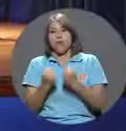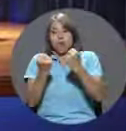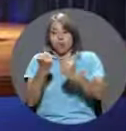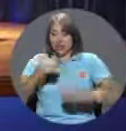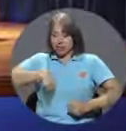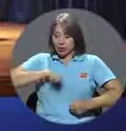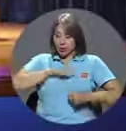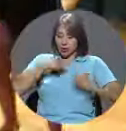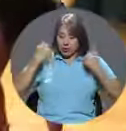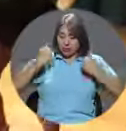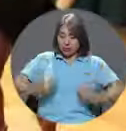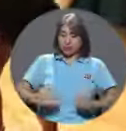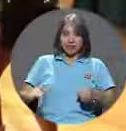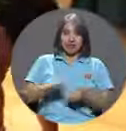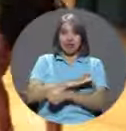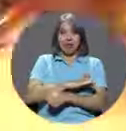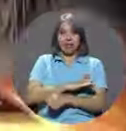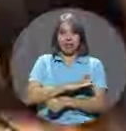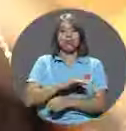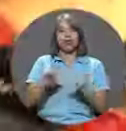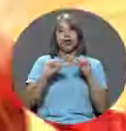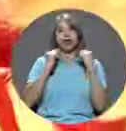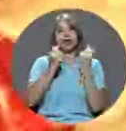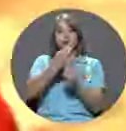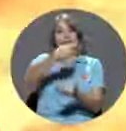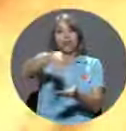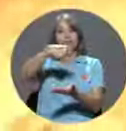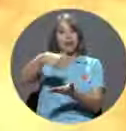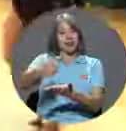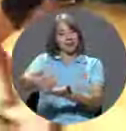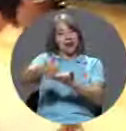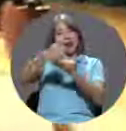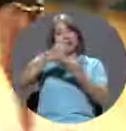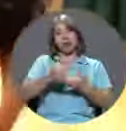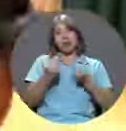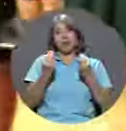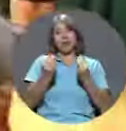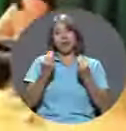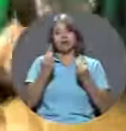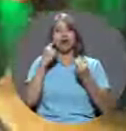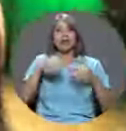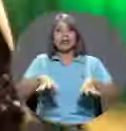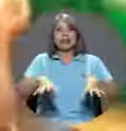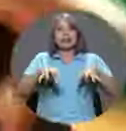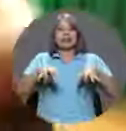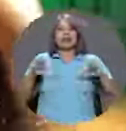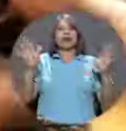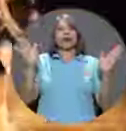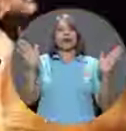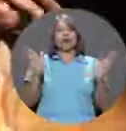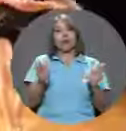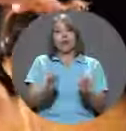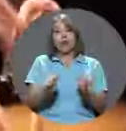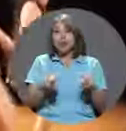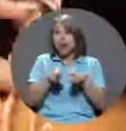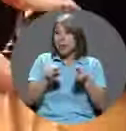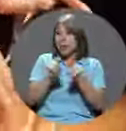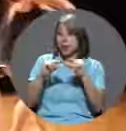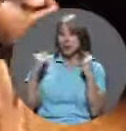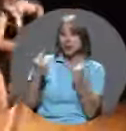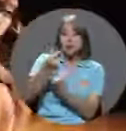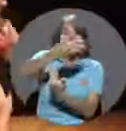Y Querube de verdad que me ha ayudado mucho al estrés, también el convivio que se vive en el grupo, toda la familiaridad que hay